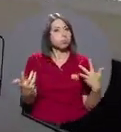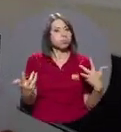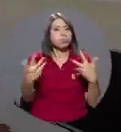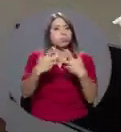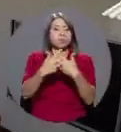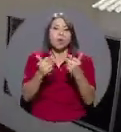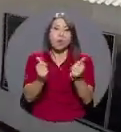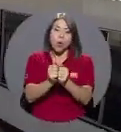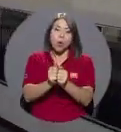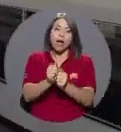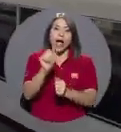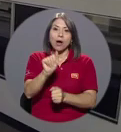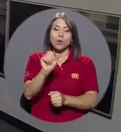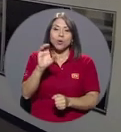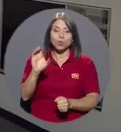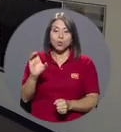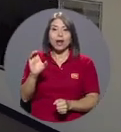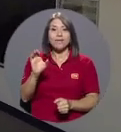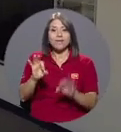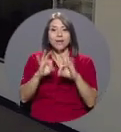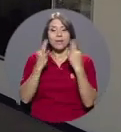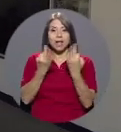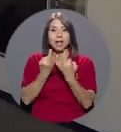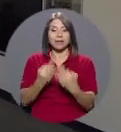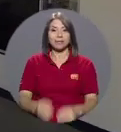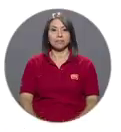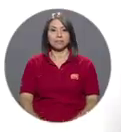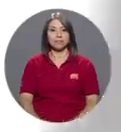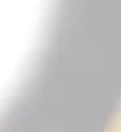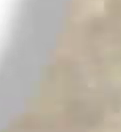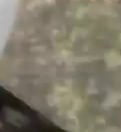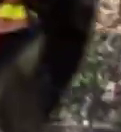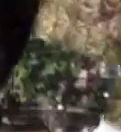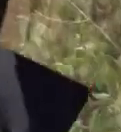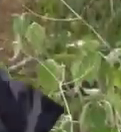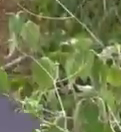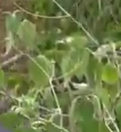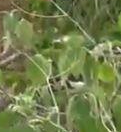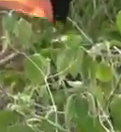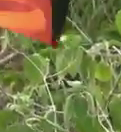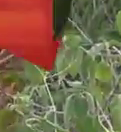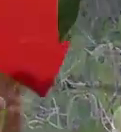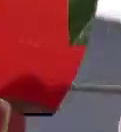es compatible con una acuicultura familiar.